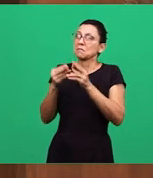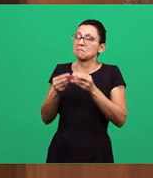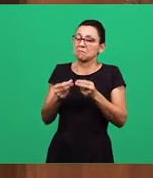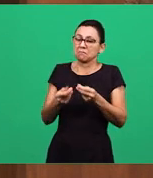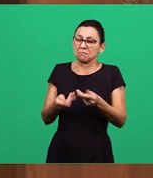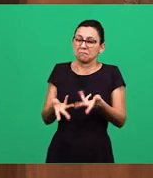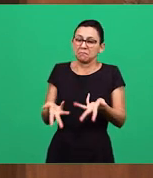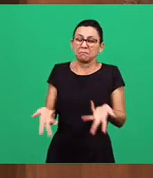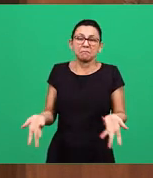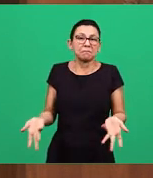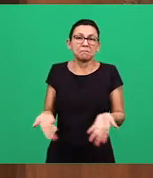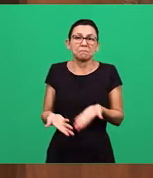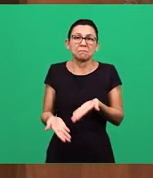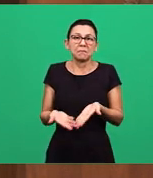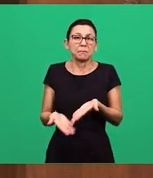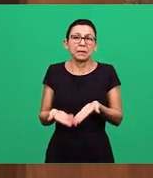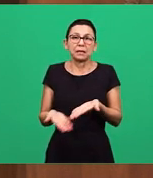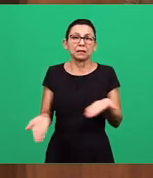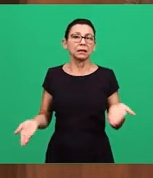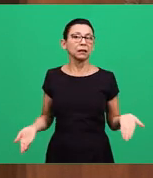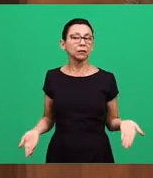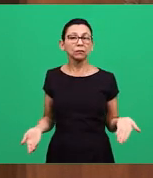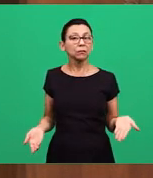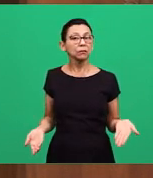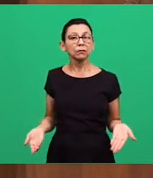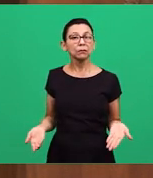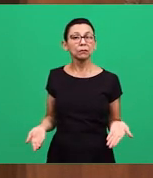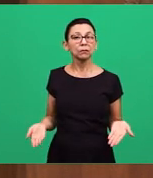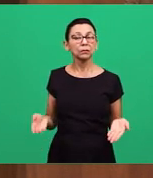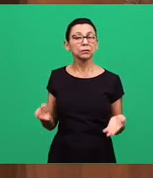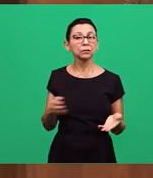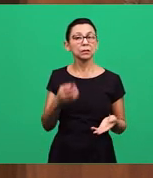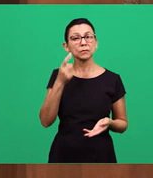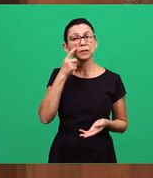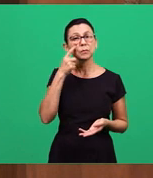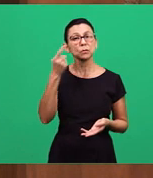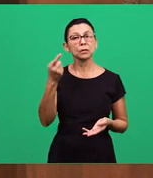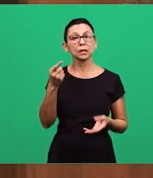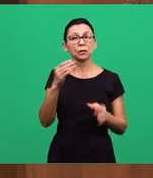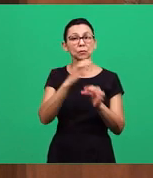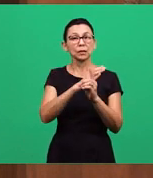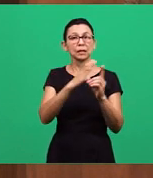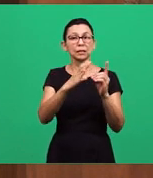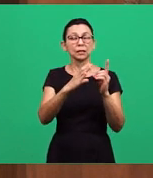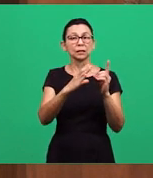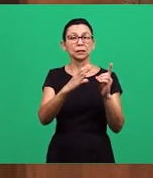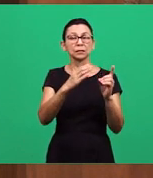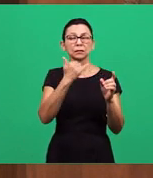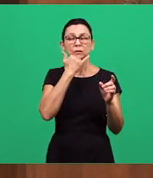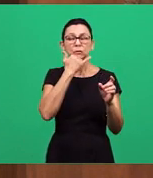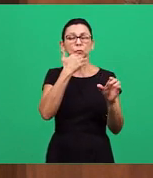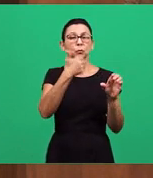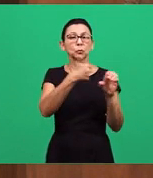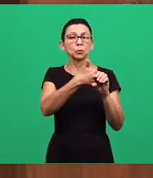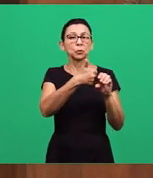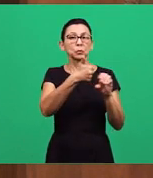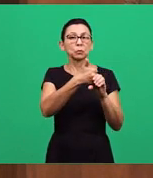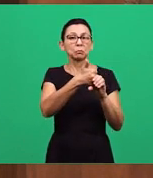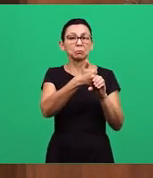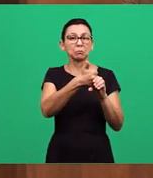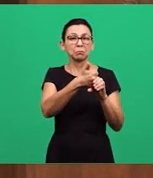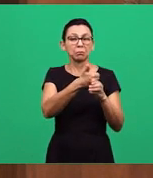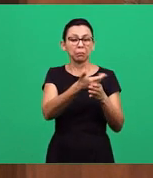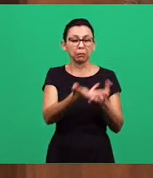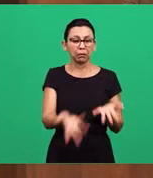que Dios tenía para la iglesia, su misión. Vemos un cristianismo descaracterizado, donde